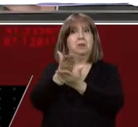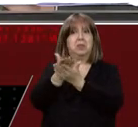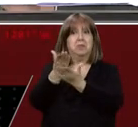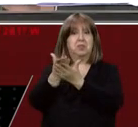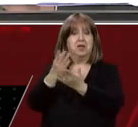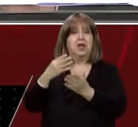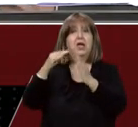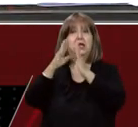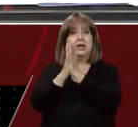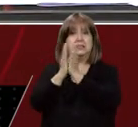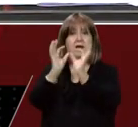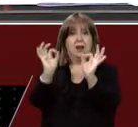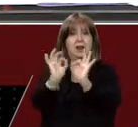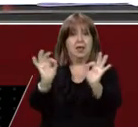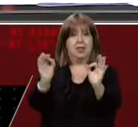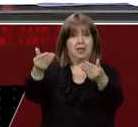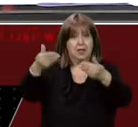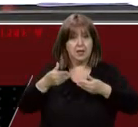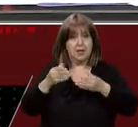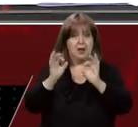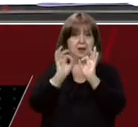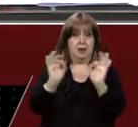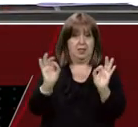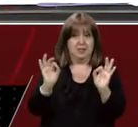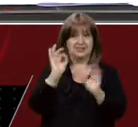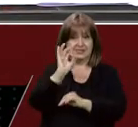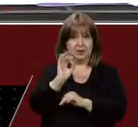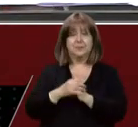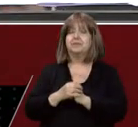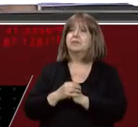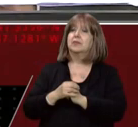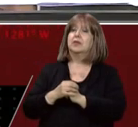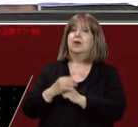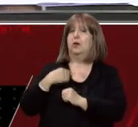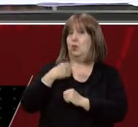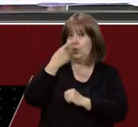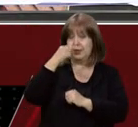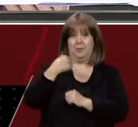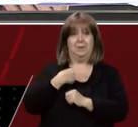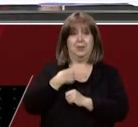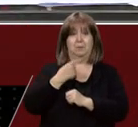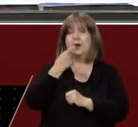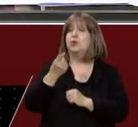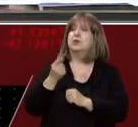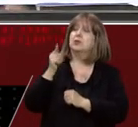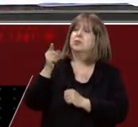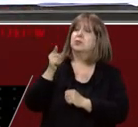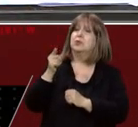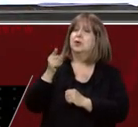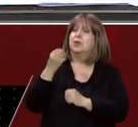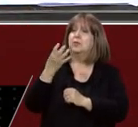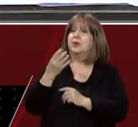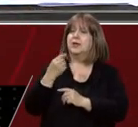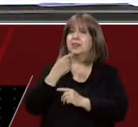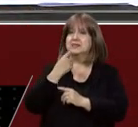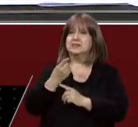nada. Le hago la última mía y le dejo la del final a Gise, que sé que tiene al menos una más. ¿Por qué cree que hay una gran